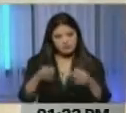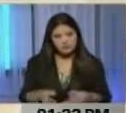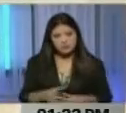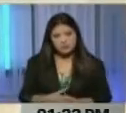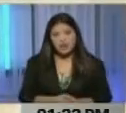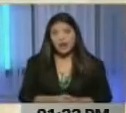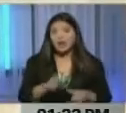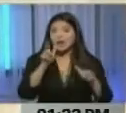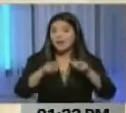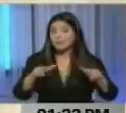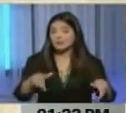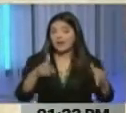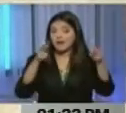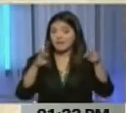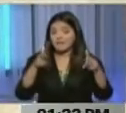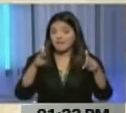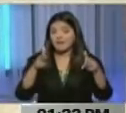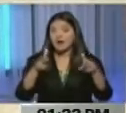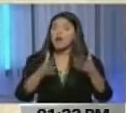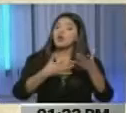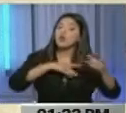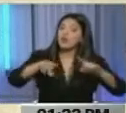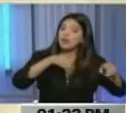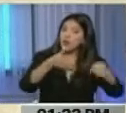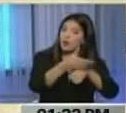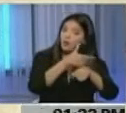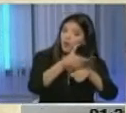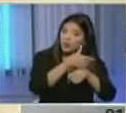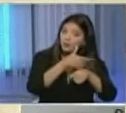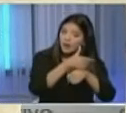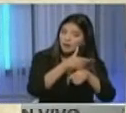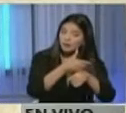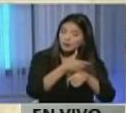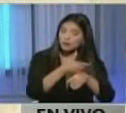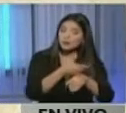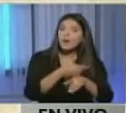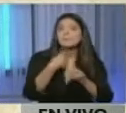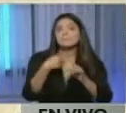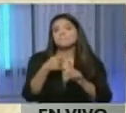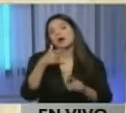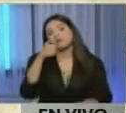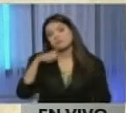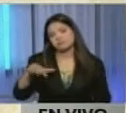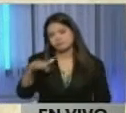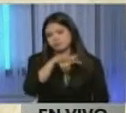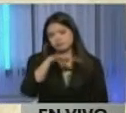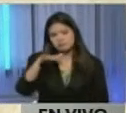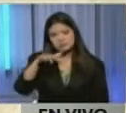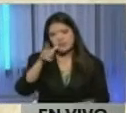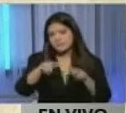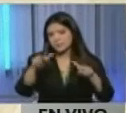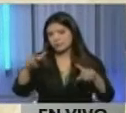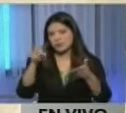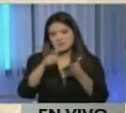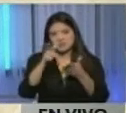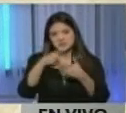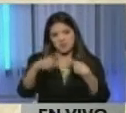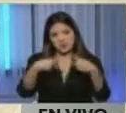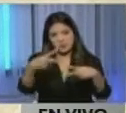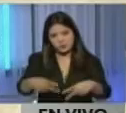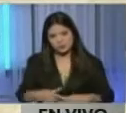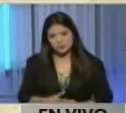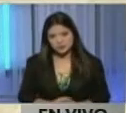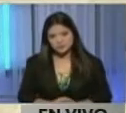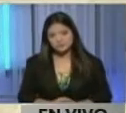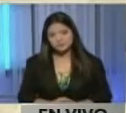los miembros de la FARC, los delegados del Gobierno Nacional, la Fuerza Pública y demás intervinientes en el proceso, así